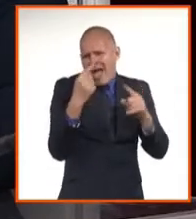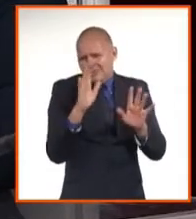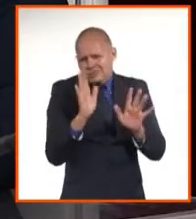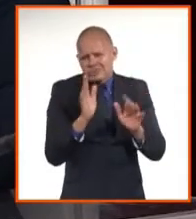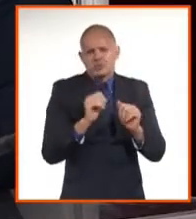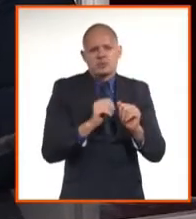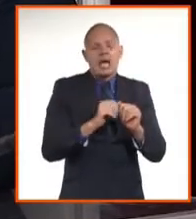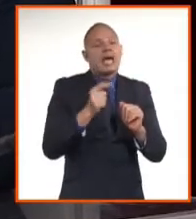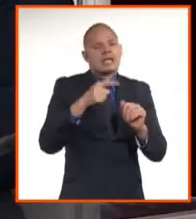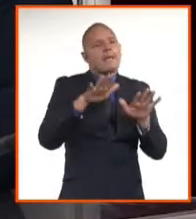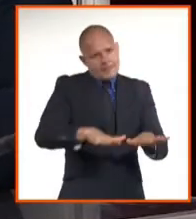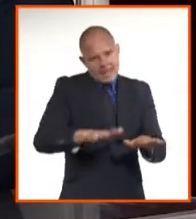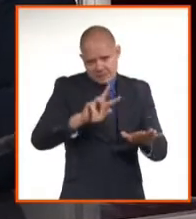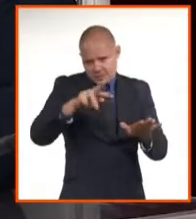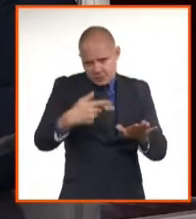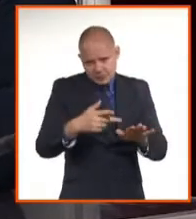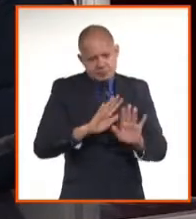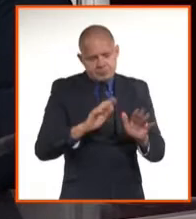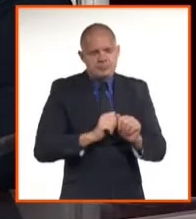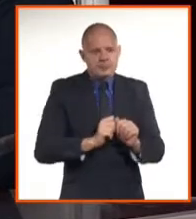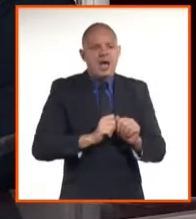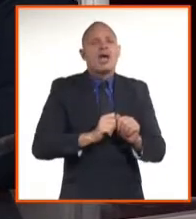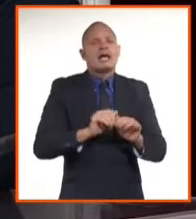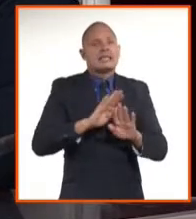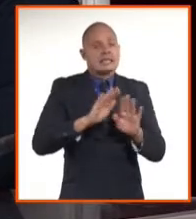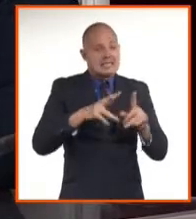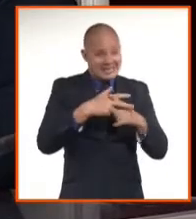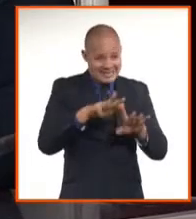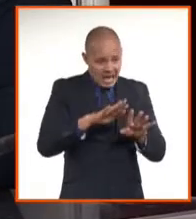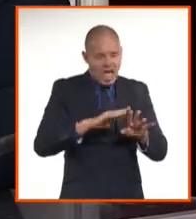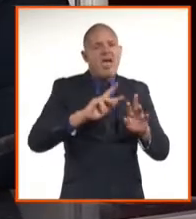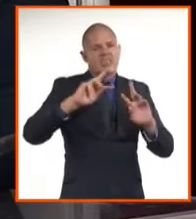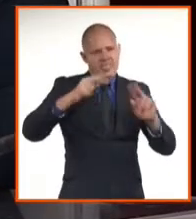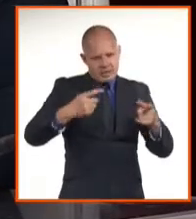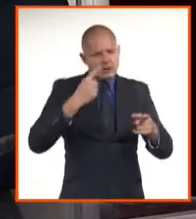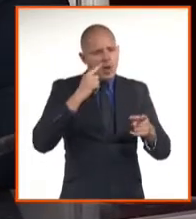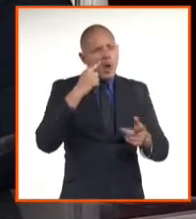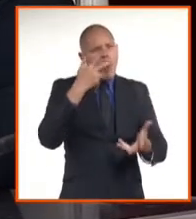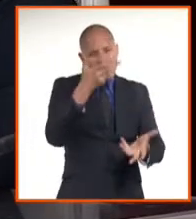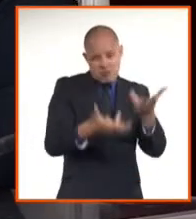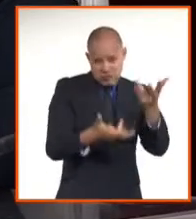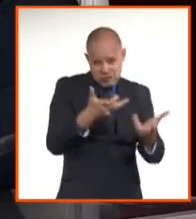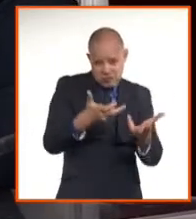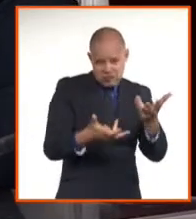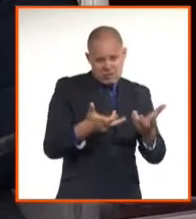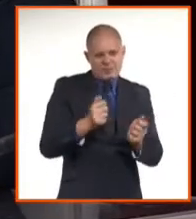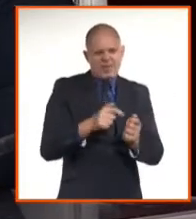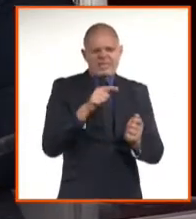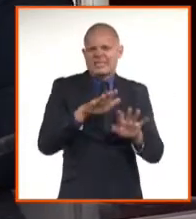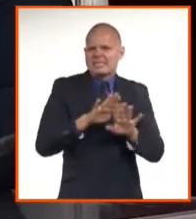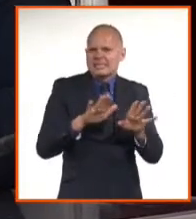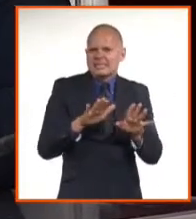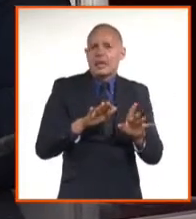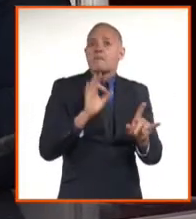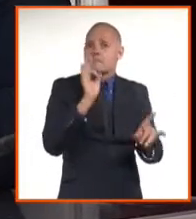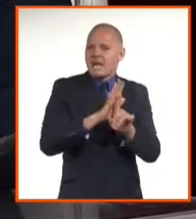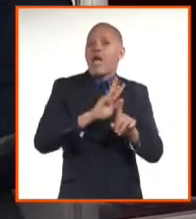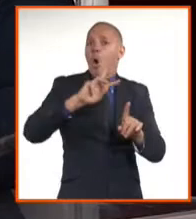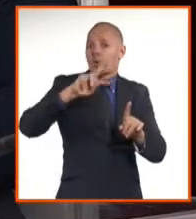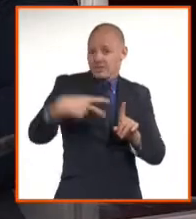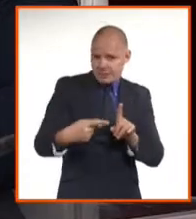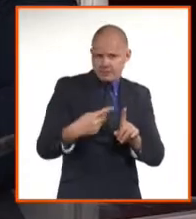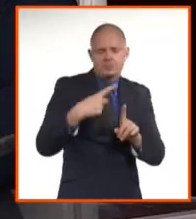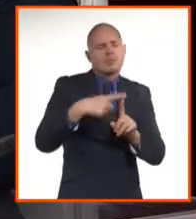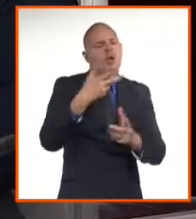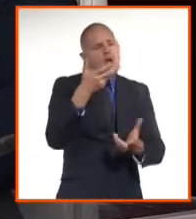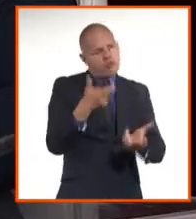rodar a 3.600 y se hace un proceso de tensión para hacer un cambio de gases en el generador y ya después entrar ya, como